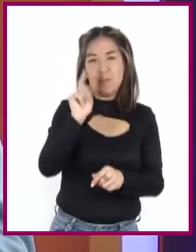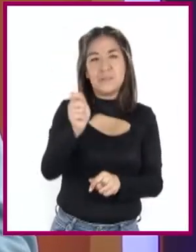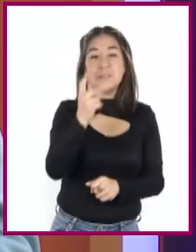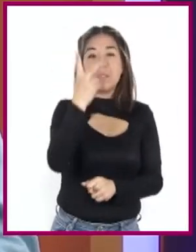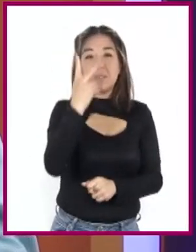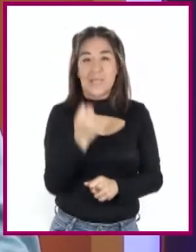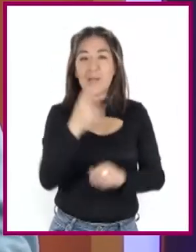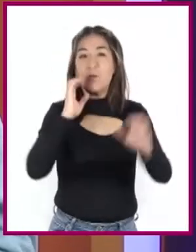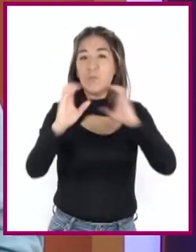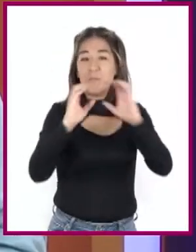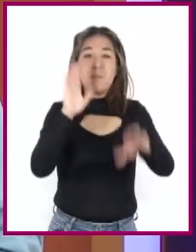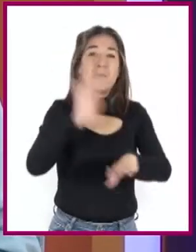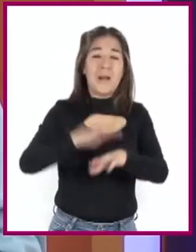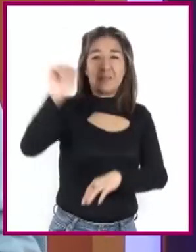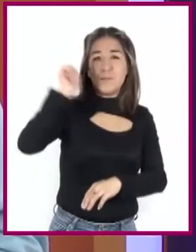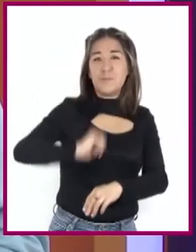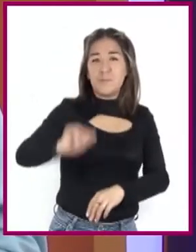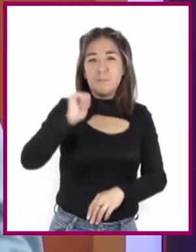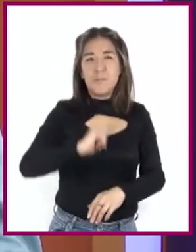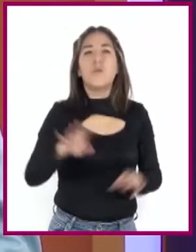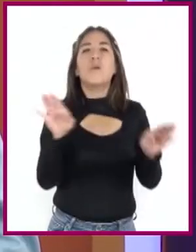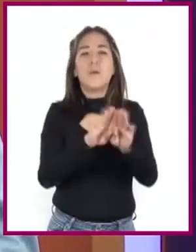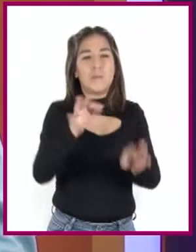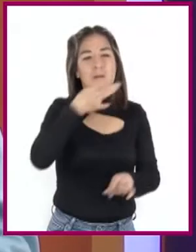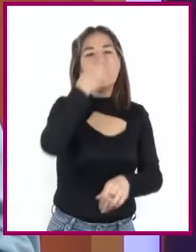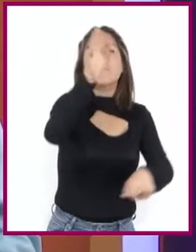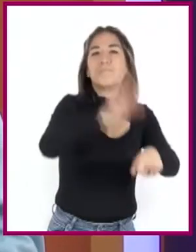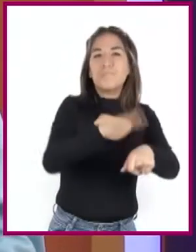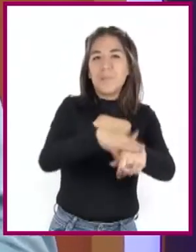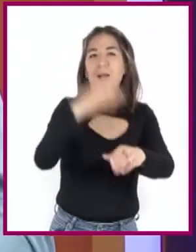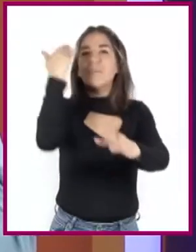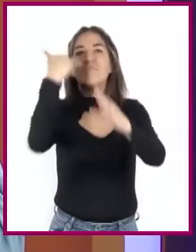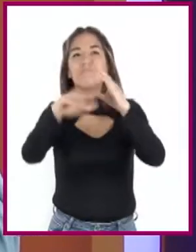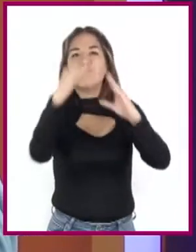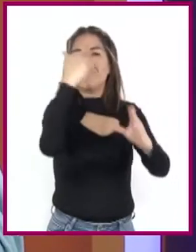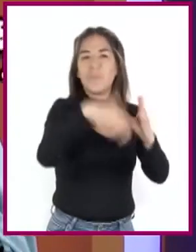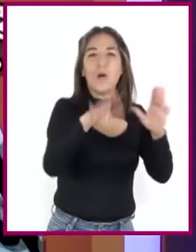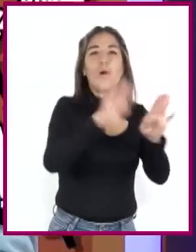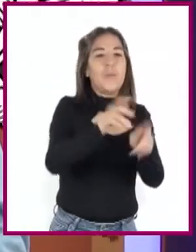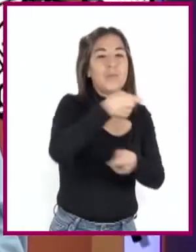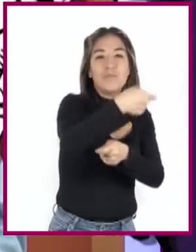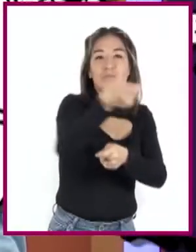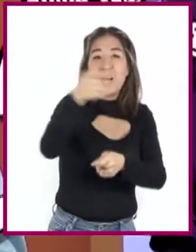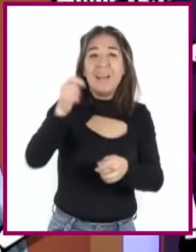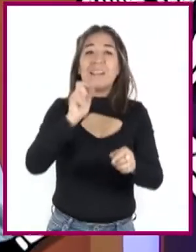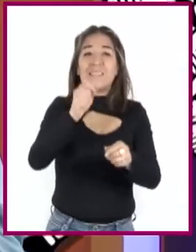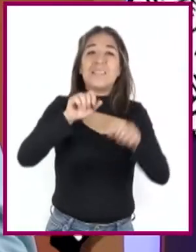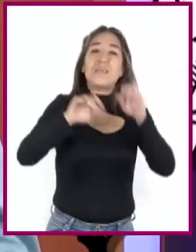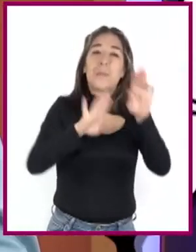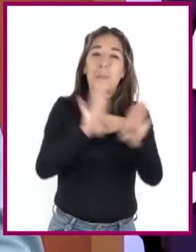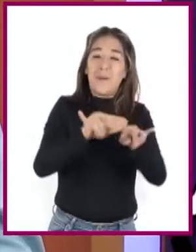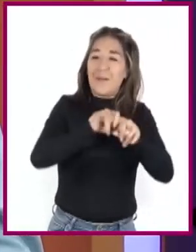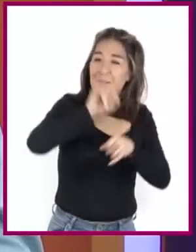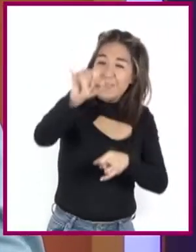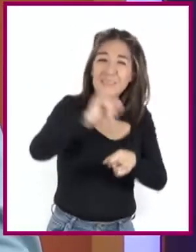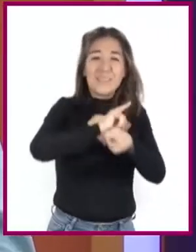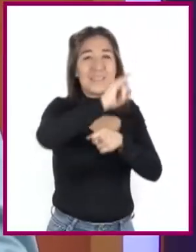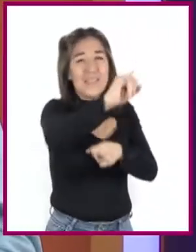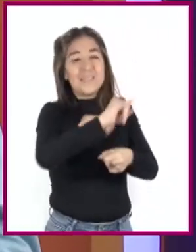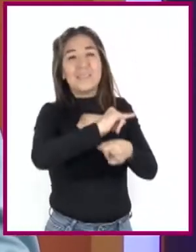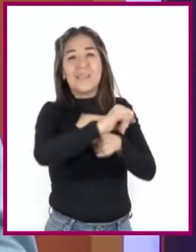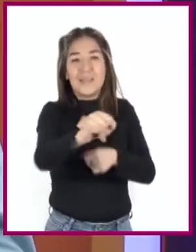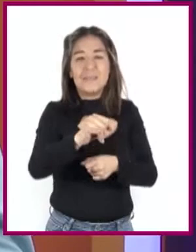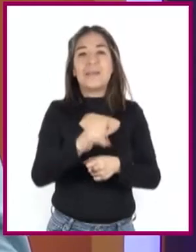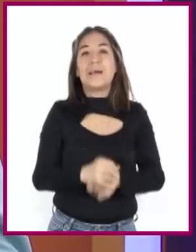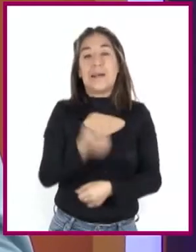telecomunicaciones más antiguo sea el realizado con mensajeros, personas que recorrían largas distancias con sus mensajes.